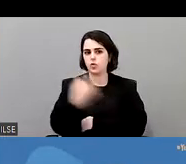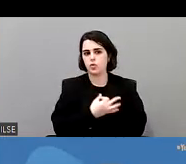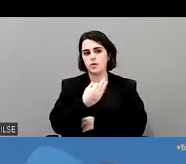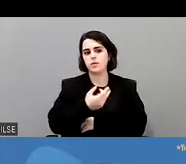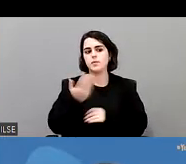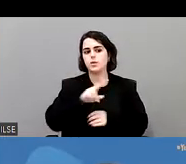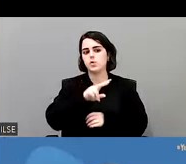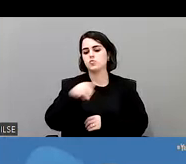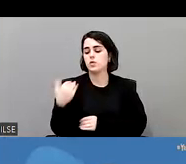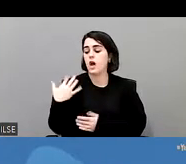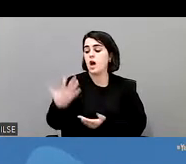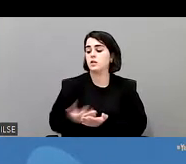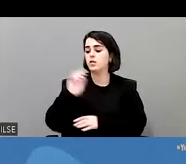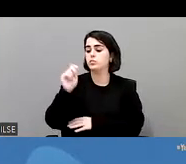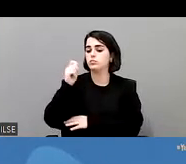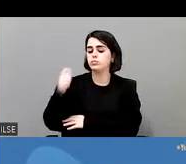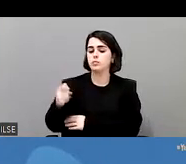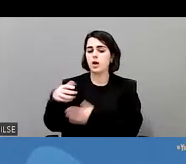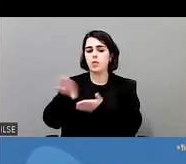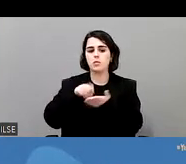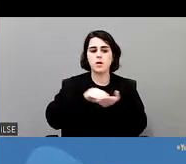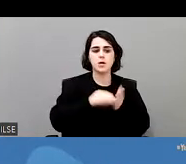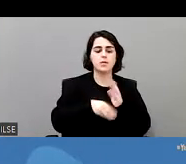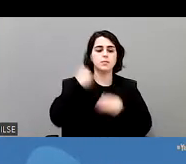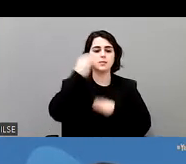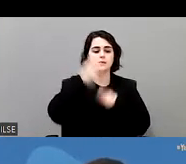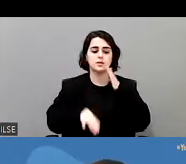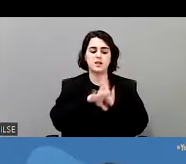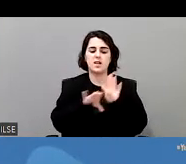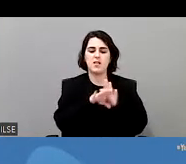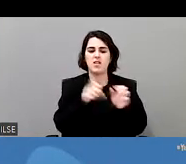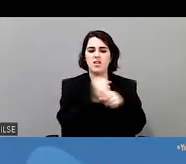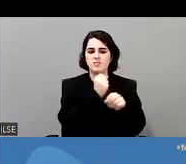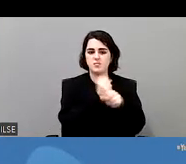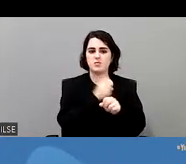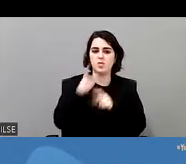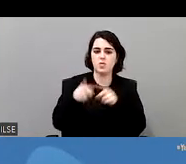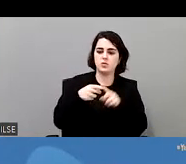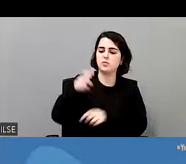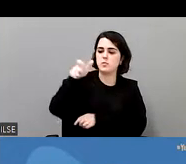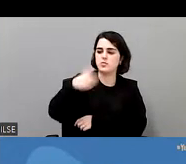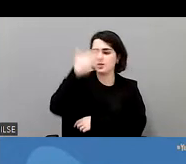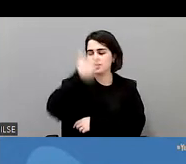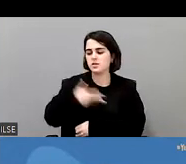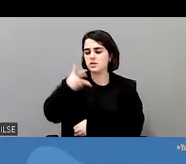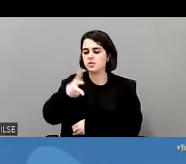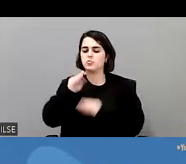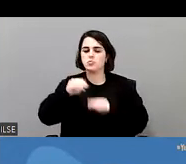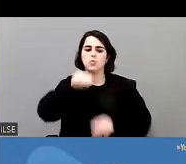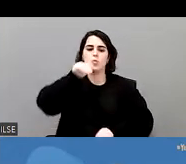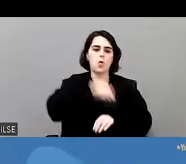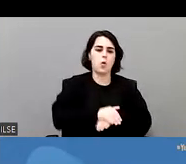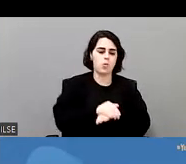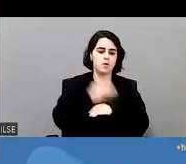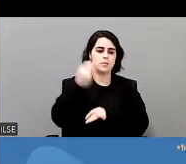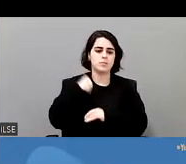resultados obtenidos hasta ahora sí que nos planteamos el continuar trabajando, ¿no? Porque se cumplan los derechos de las personas con parálisis cerebral, como